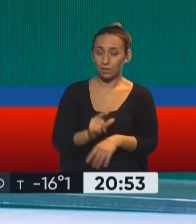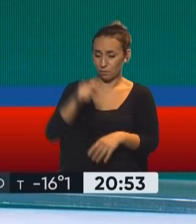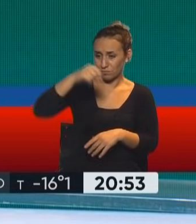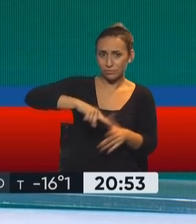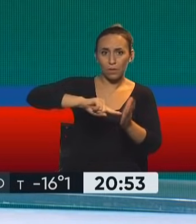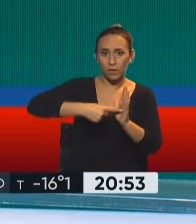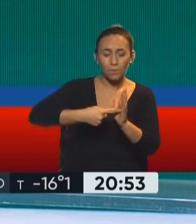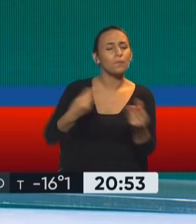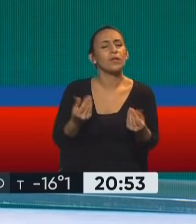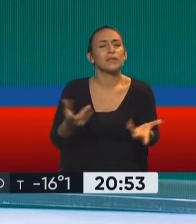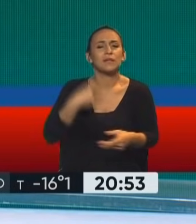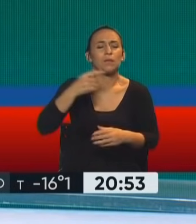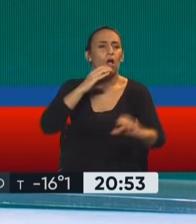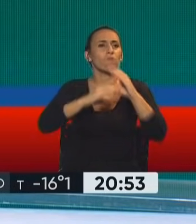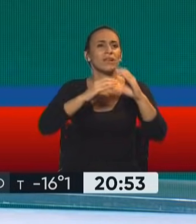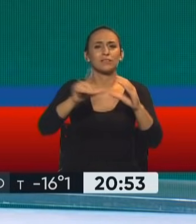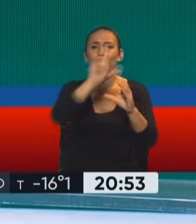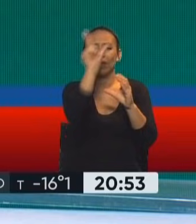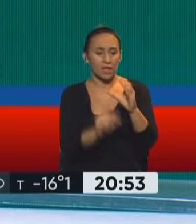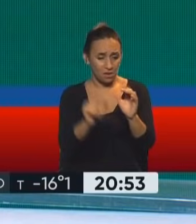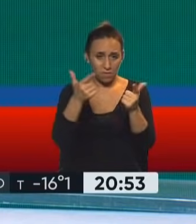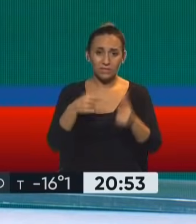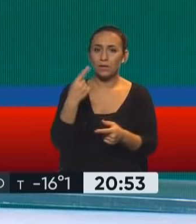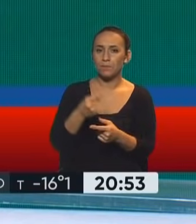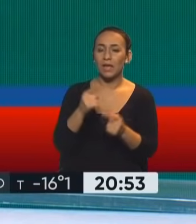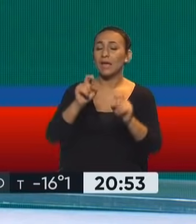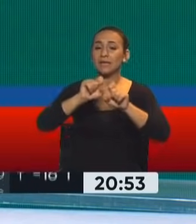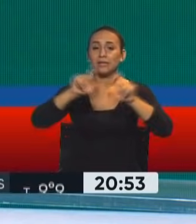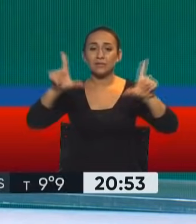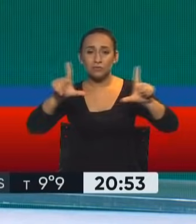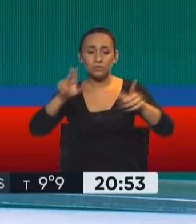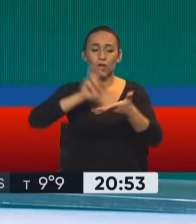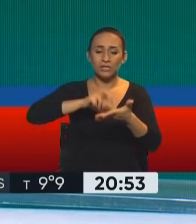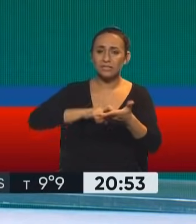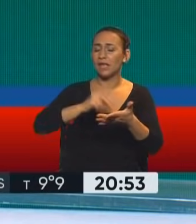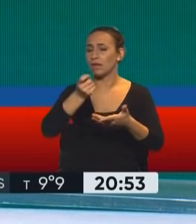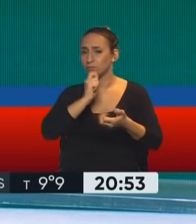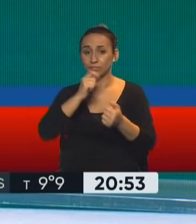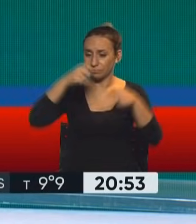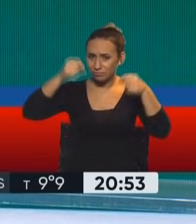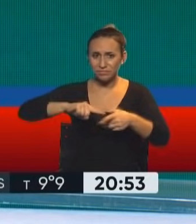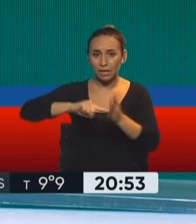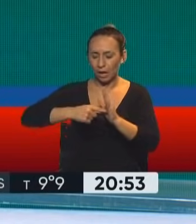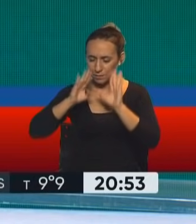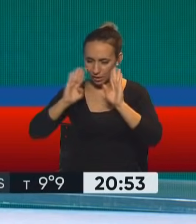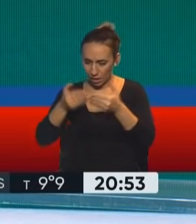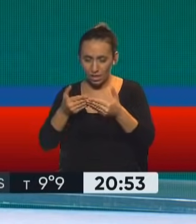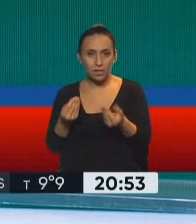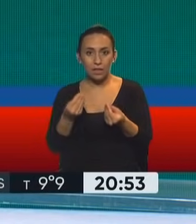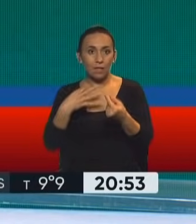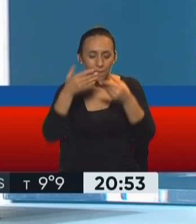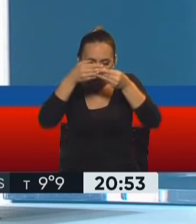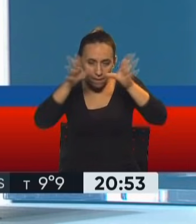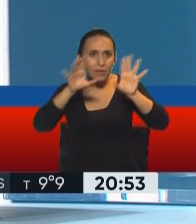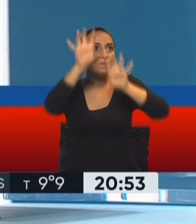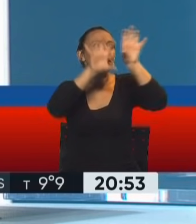comunicación federal? ¿Por qué todo el tiempo nos estamos nutriendo de los canales o de los medios de comunicación que están concentrados en la capital? Digo, la mirada sería mucho más rica. Medios